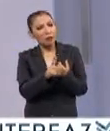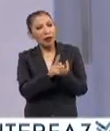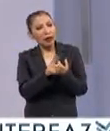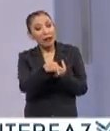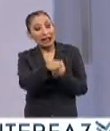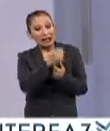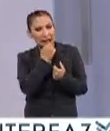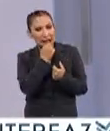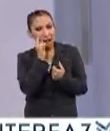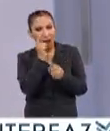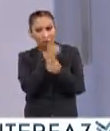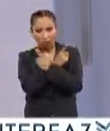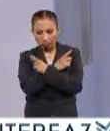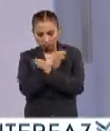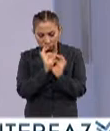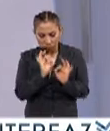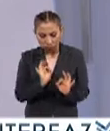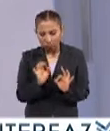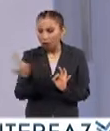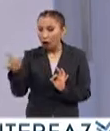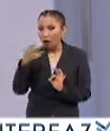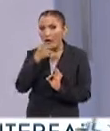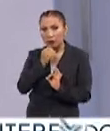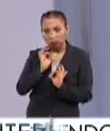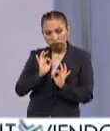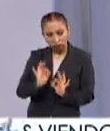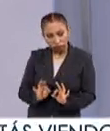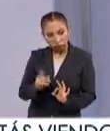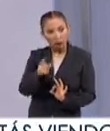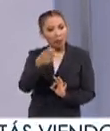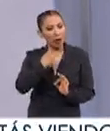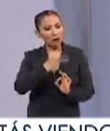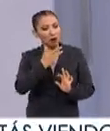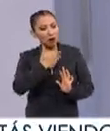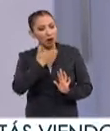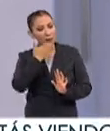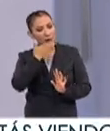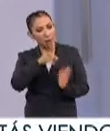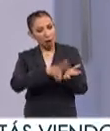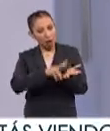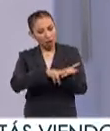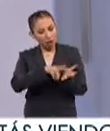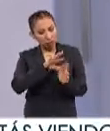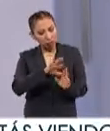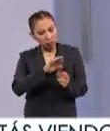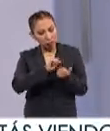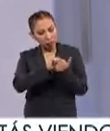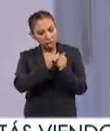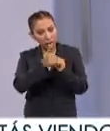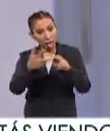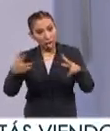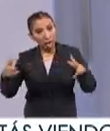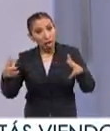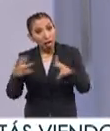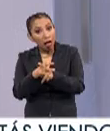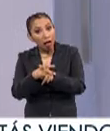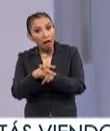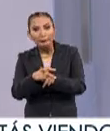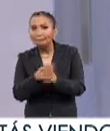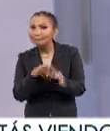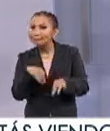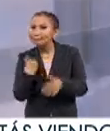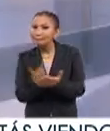que la niña más educada, el chavo más decente, la gente más persona de valores, en una trifulca